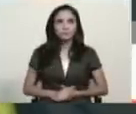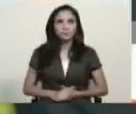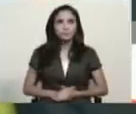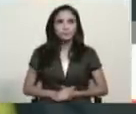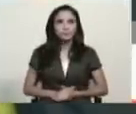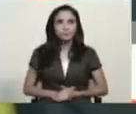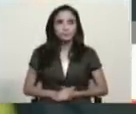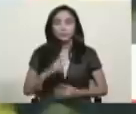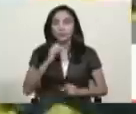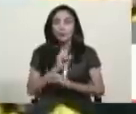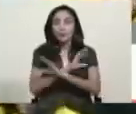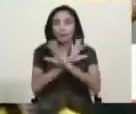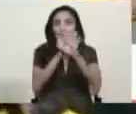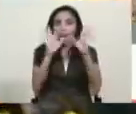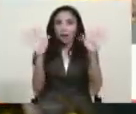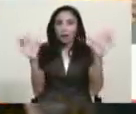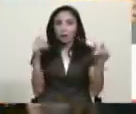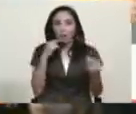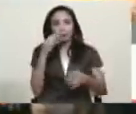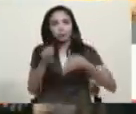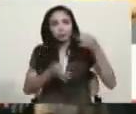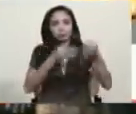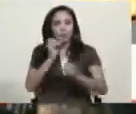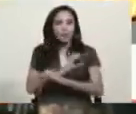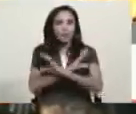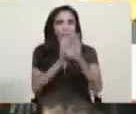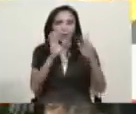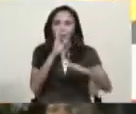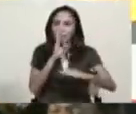por la claridad de sus palabras, por la sencillez